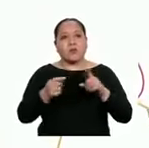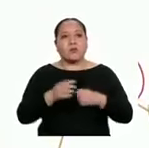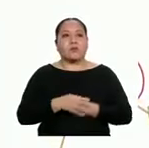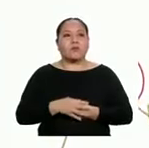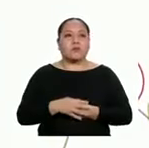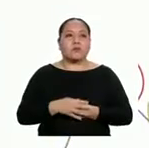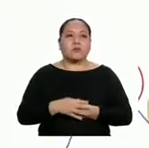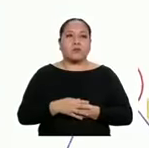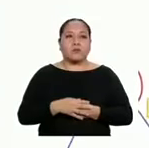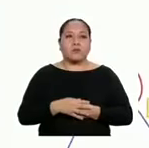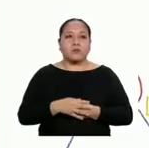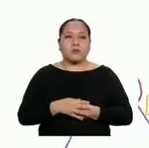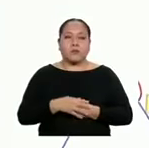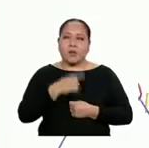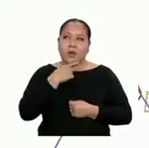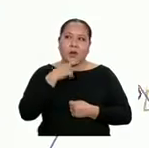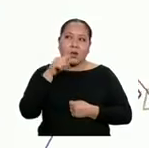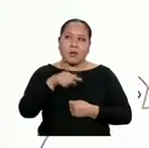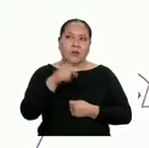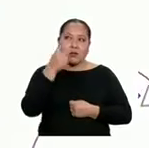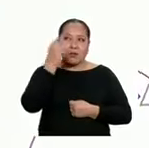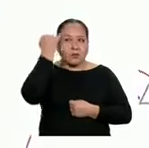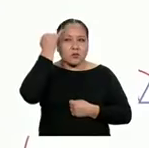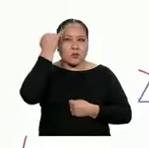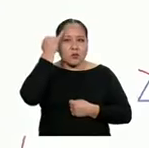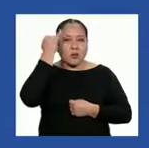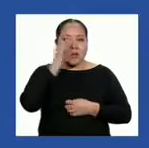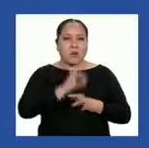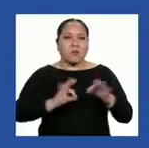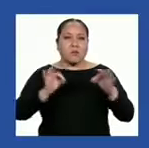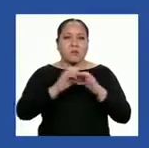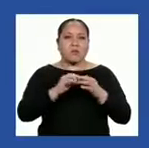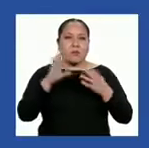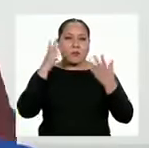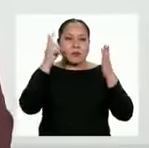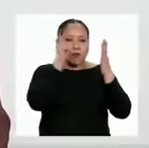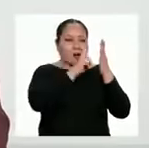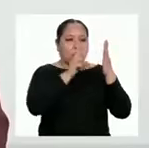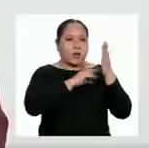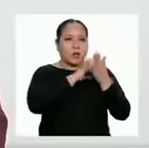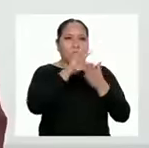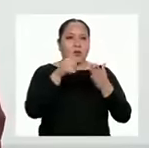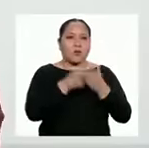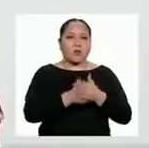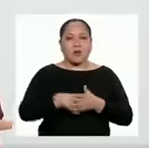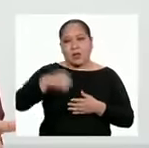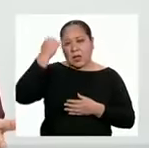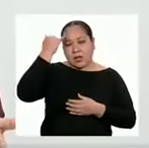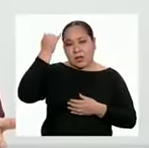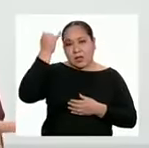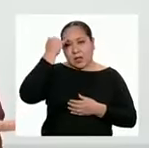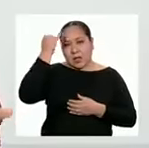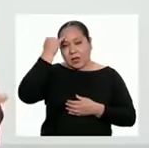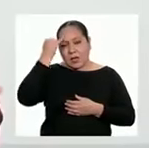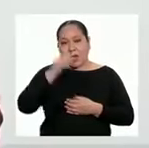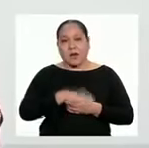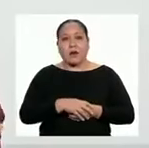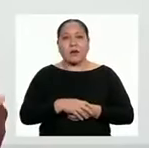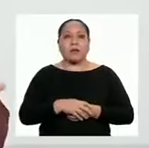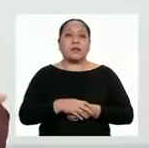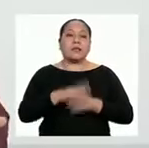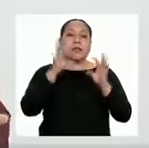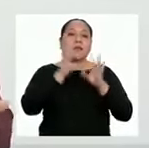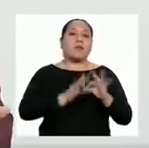¡Asu! Eso no es una idea principal, más bien parece que me leí todo. La idea principal de un texto